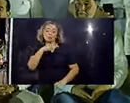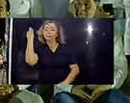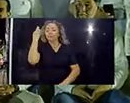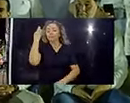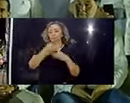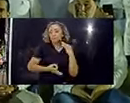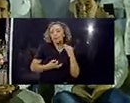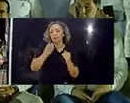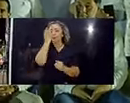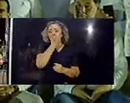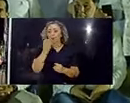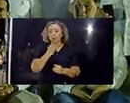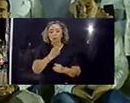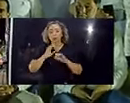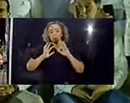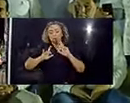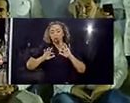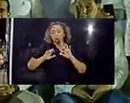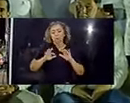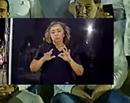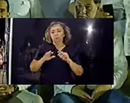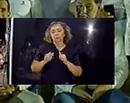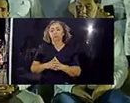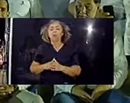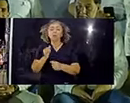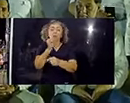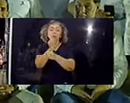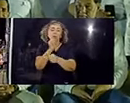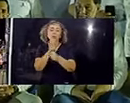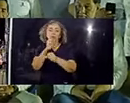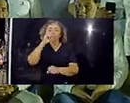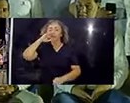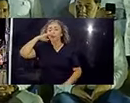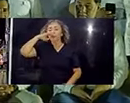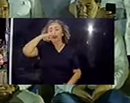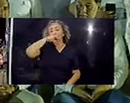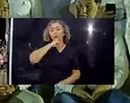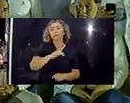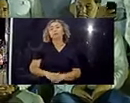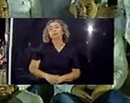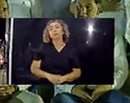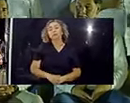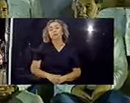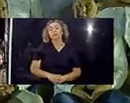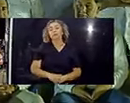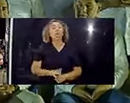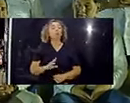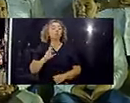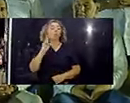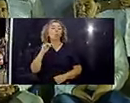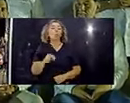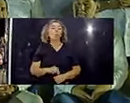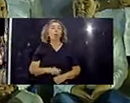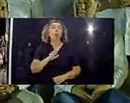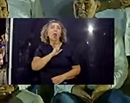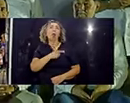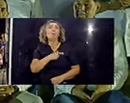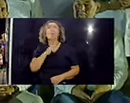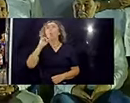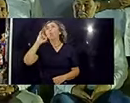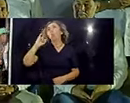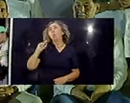distancia con computadoras con internet gratuito que si una joven no acabó la preparatoria